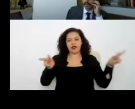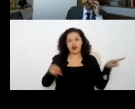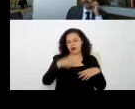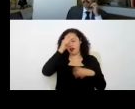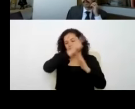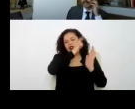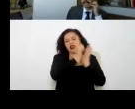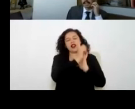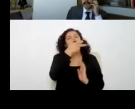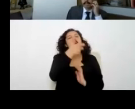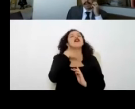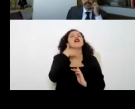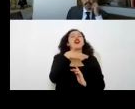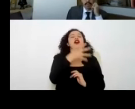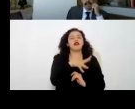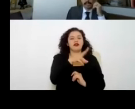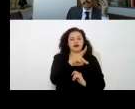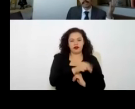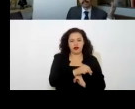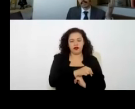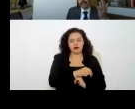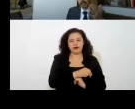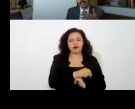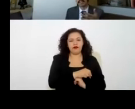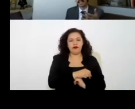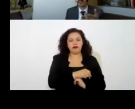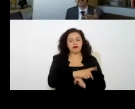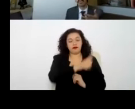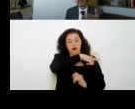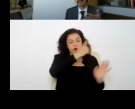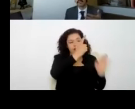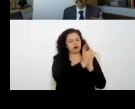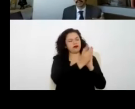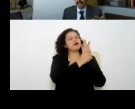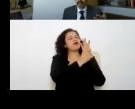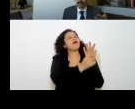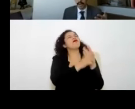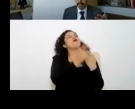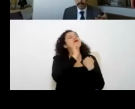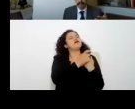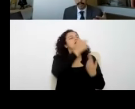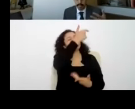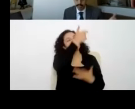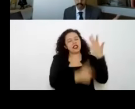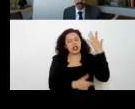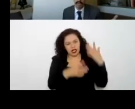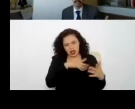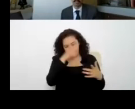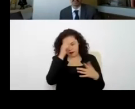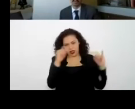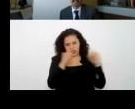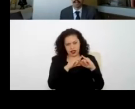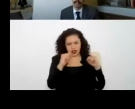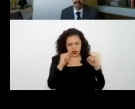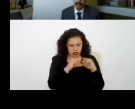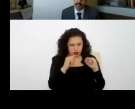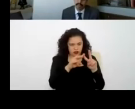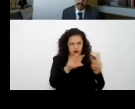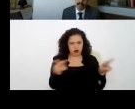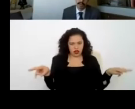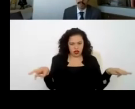antilavado. Y la ley antilavado lo que hace es establecer un catálogo de actividades vulnerables. Además de ustedes como